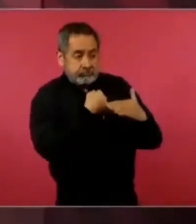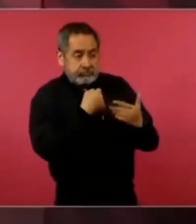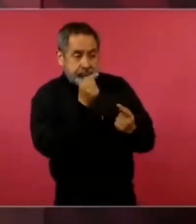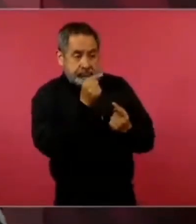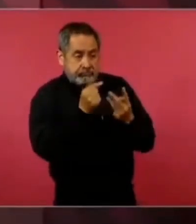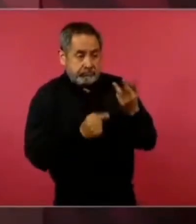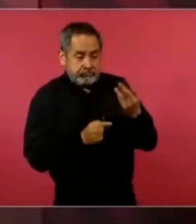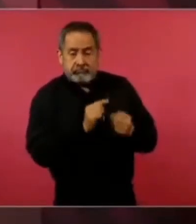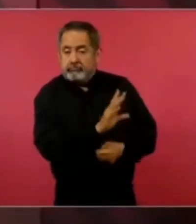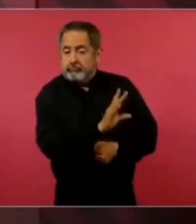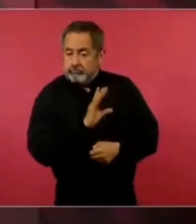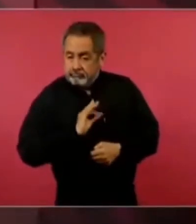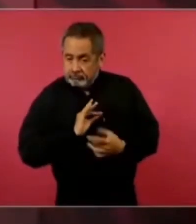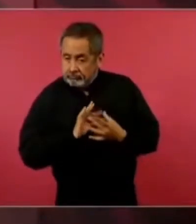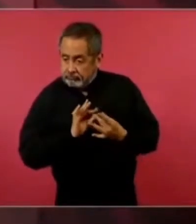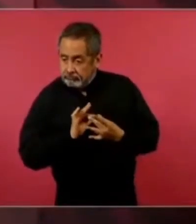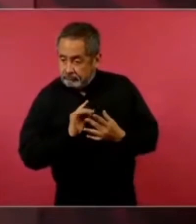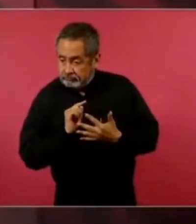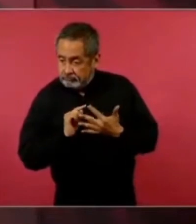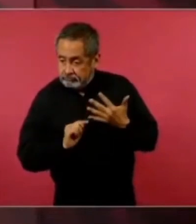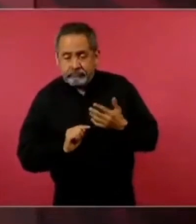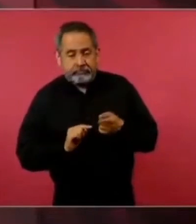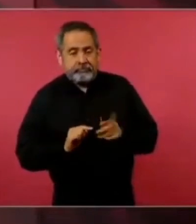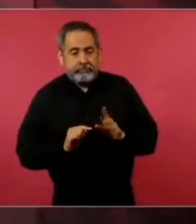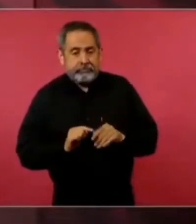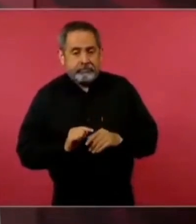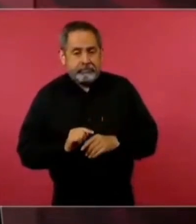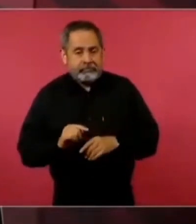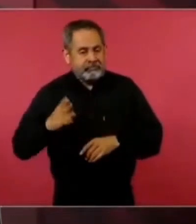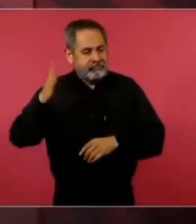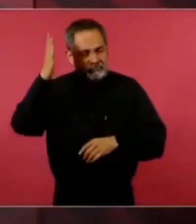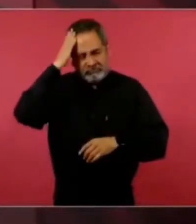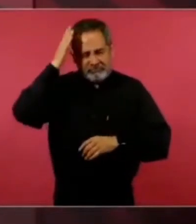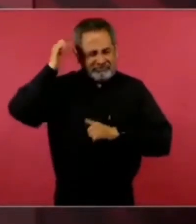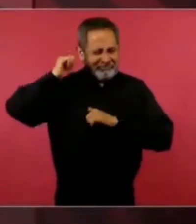le comenta que el capo de capos